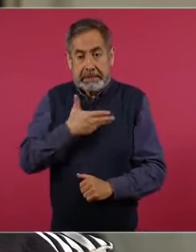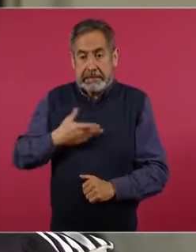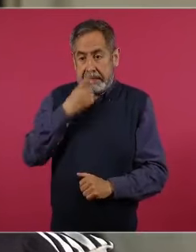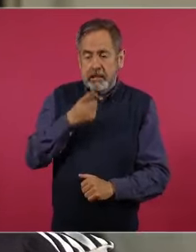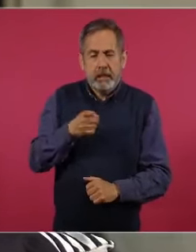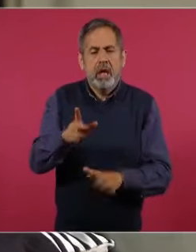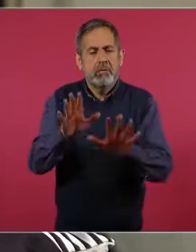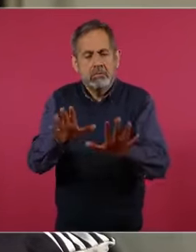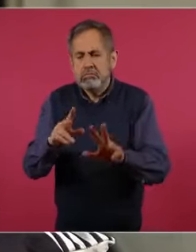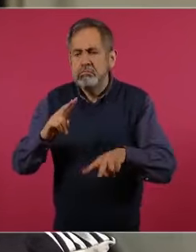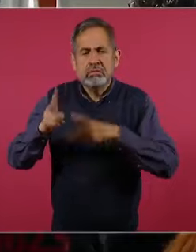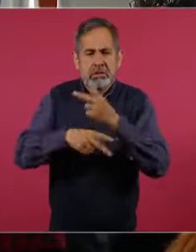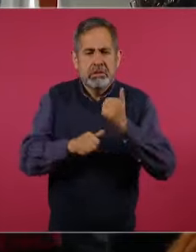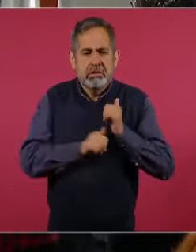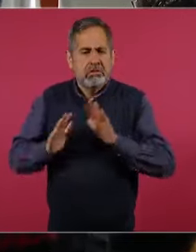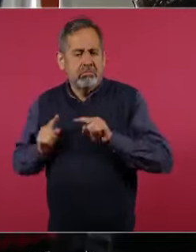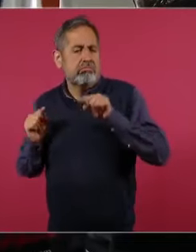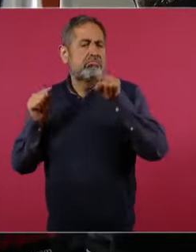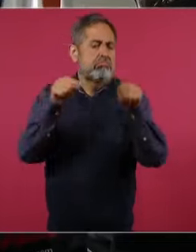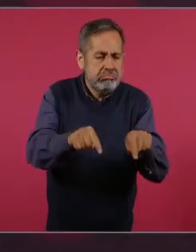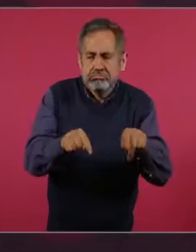de las Fuerzas Armadas y